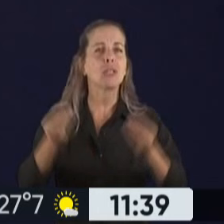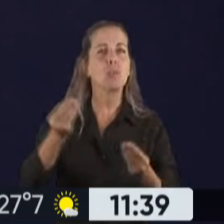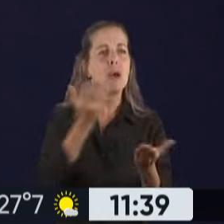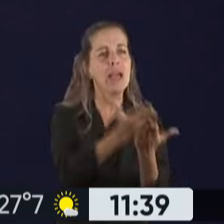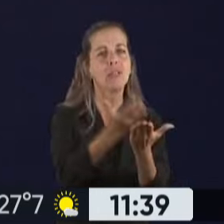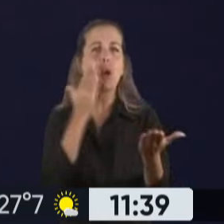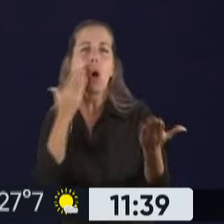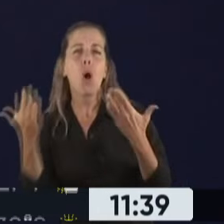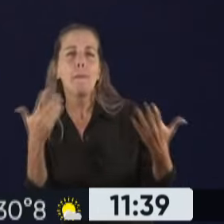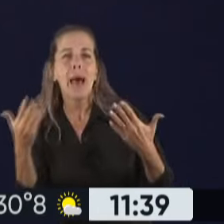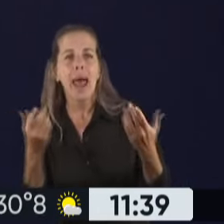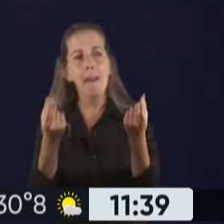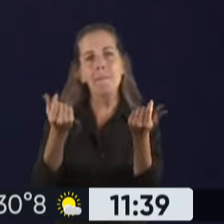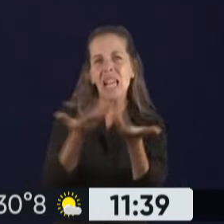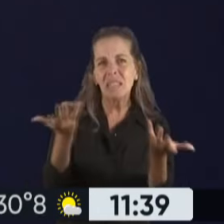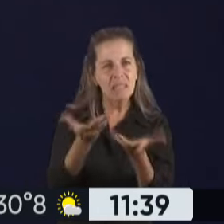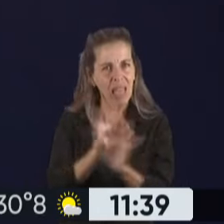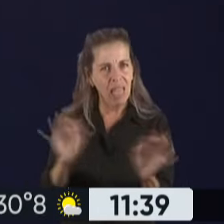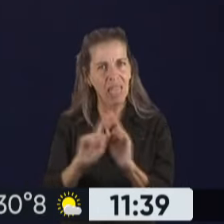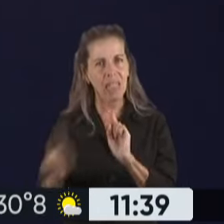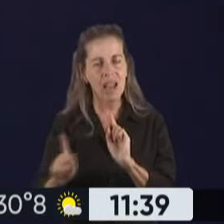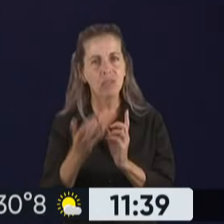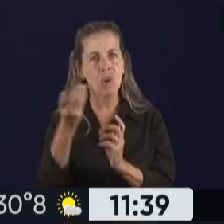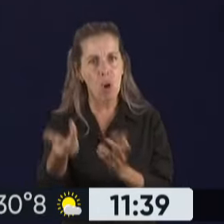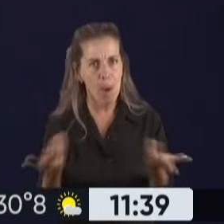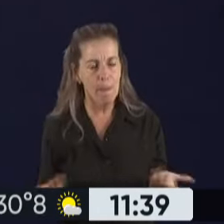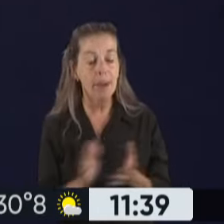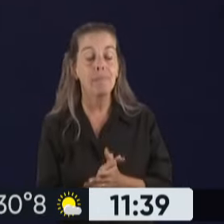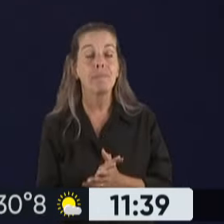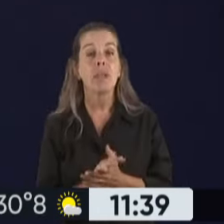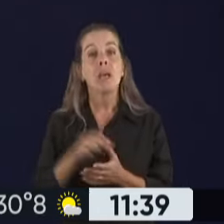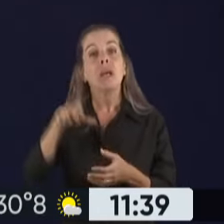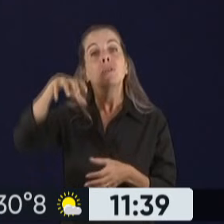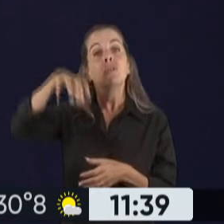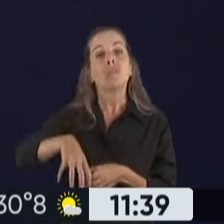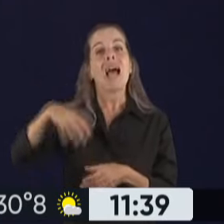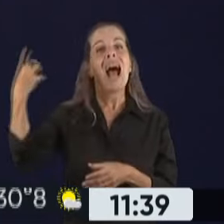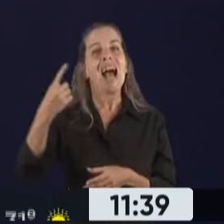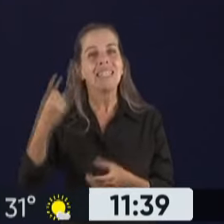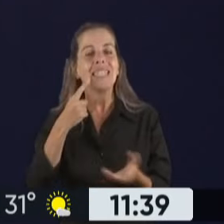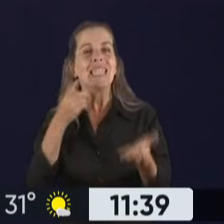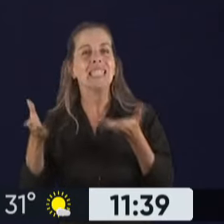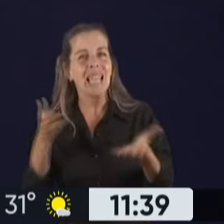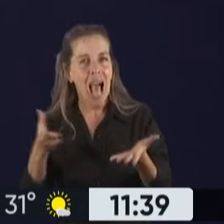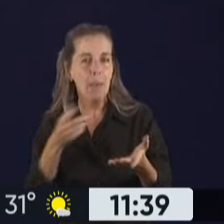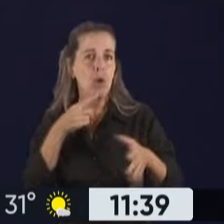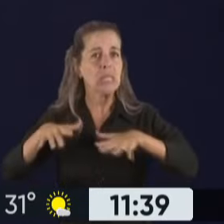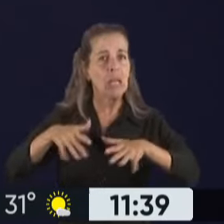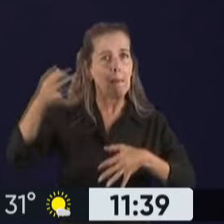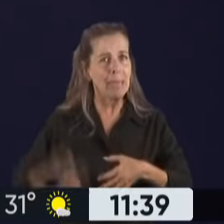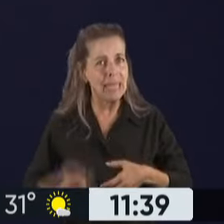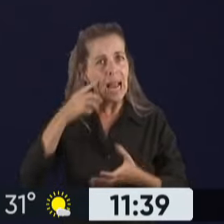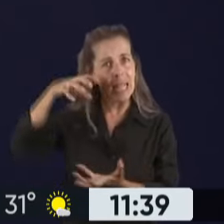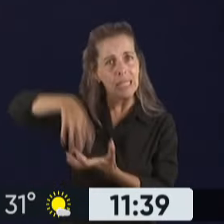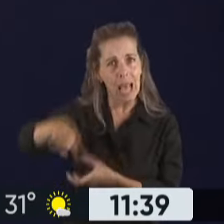otras alternativas la dirección nacional la Perdón la dirección de asistencia directa por situaciones especiales administraba un